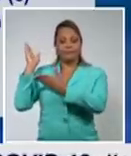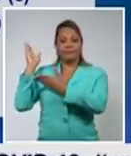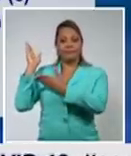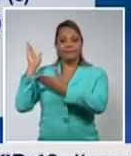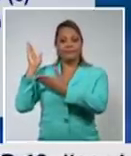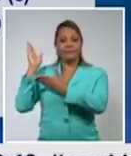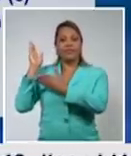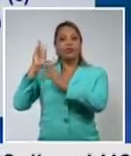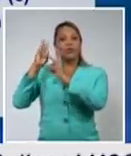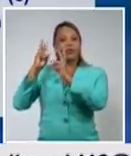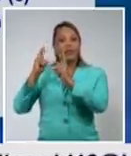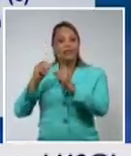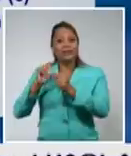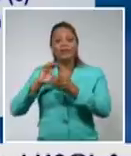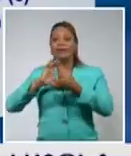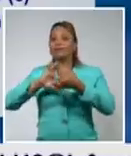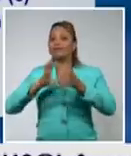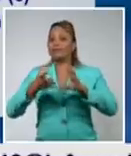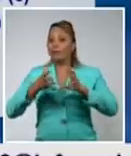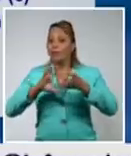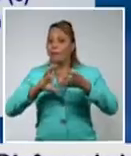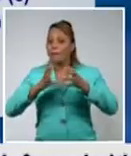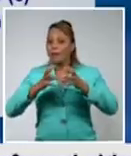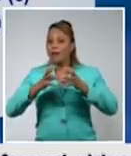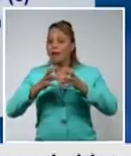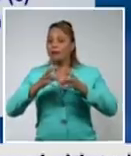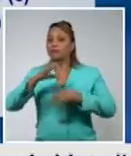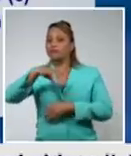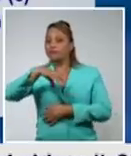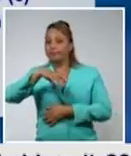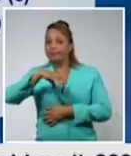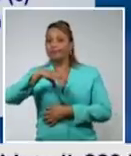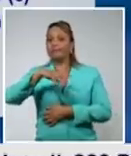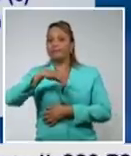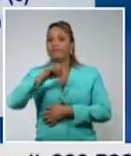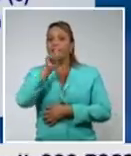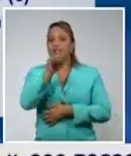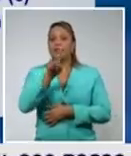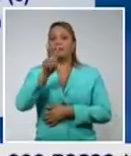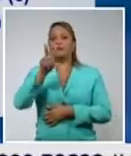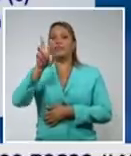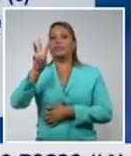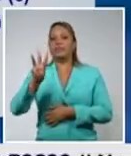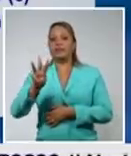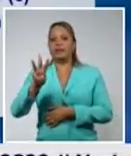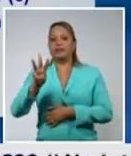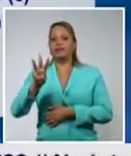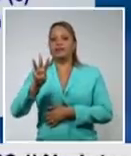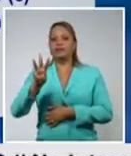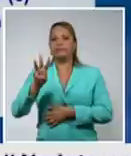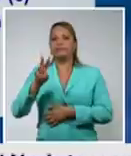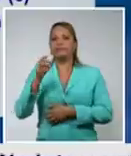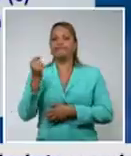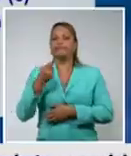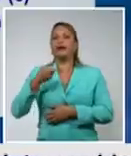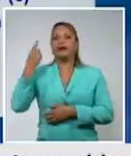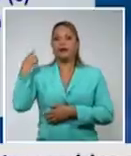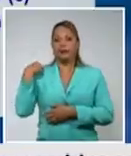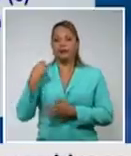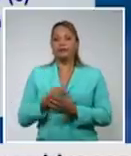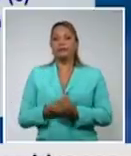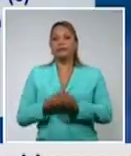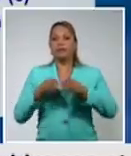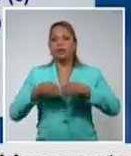la complejidad que se está enfrentando en este territorio. 123 casos en el día de ayer. Granma